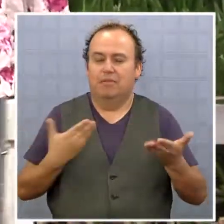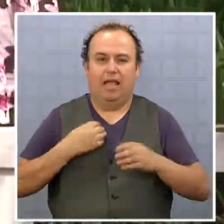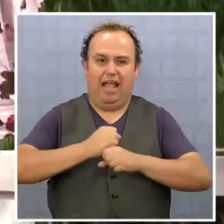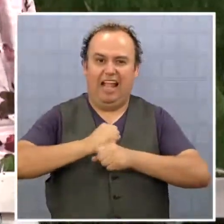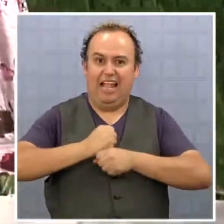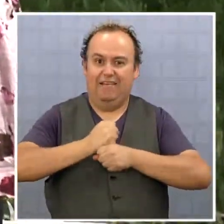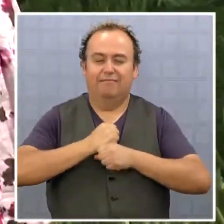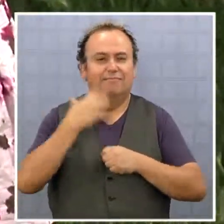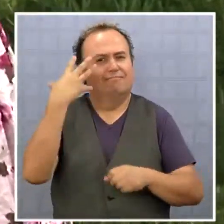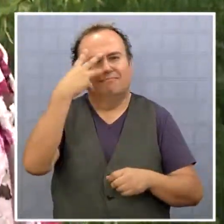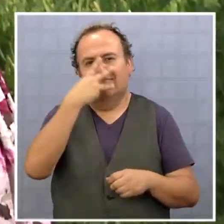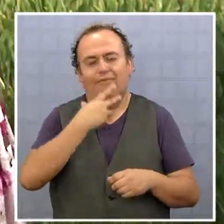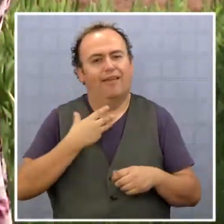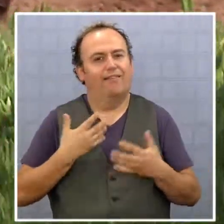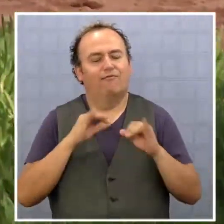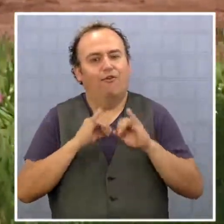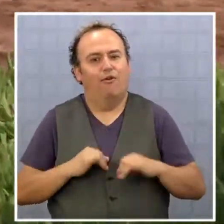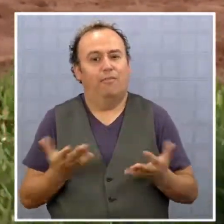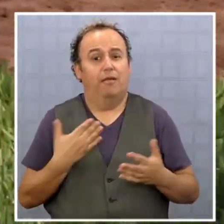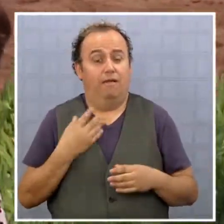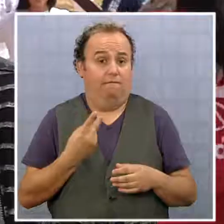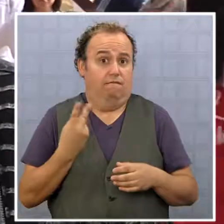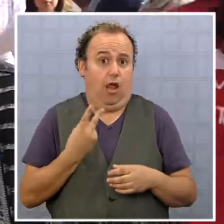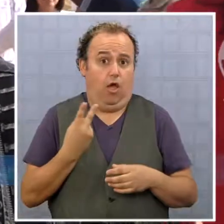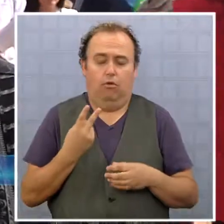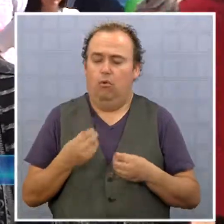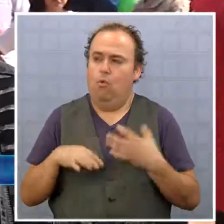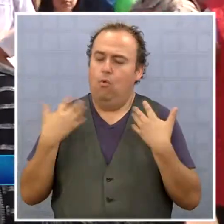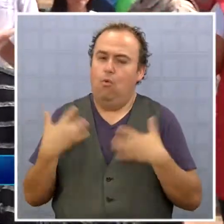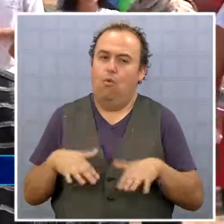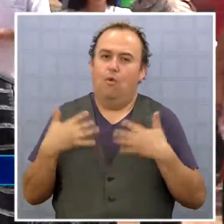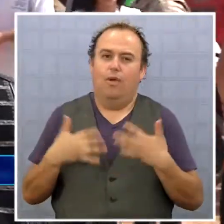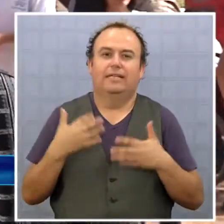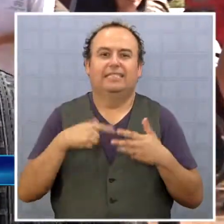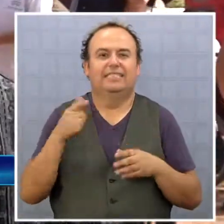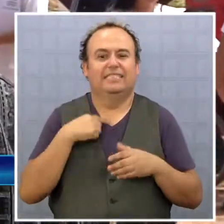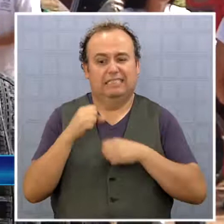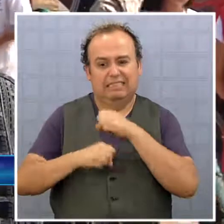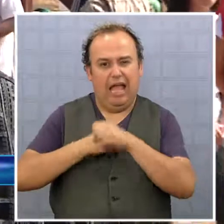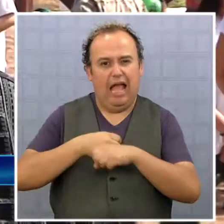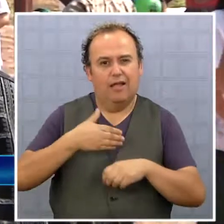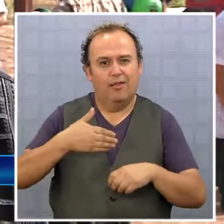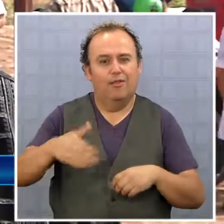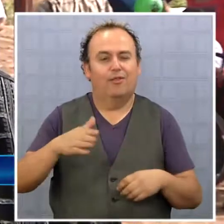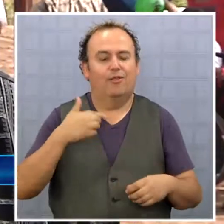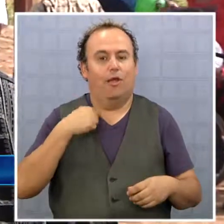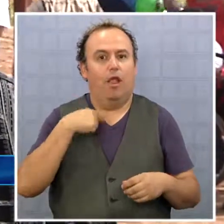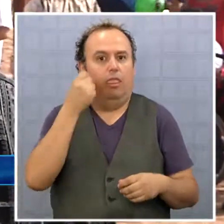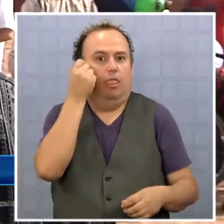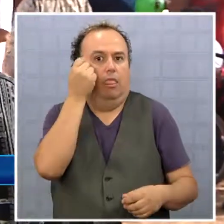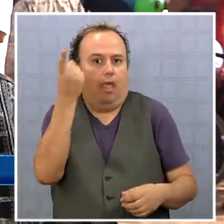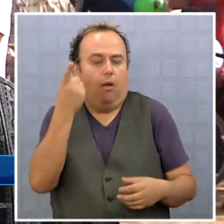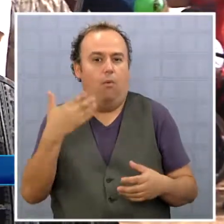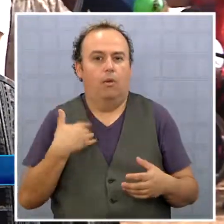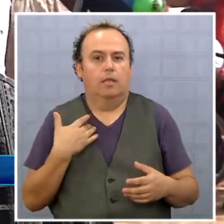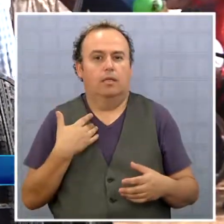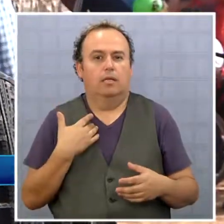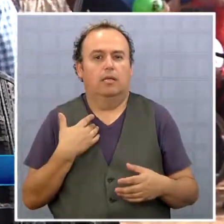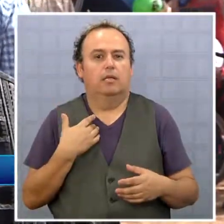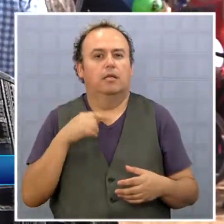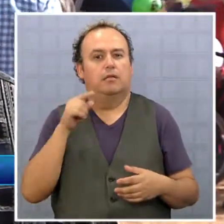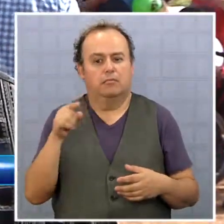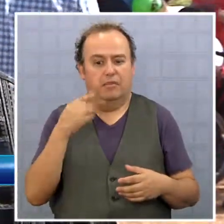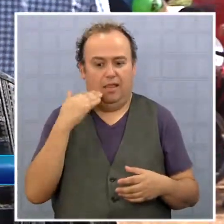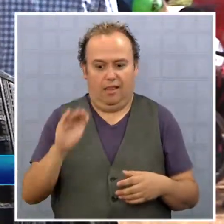con el caballo de una manera muy linda. La valoro enormemente porque a través de los años nos hemos dado cuenta cómo ha evolucionado